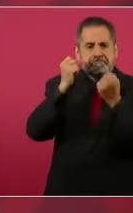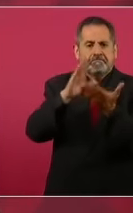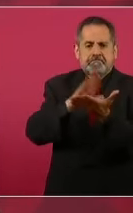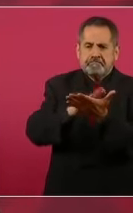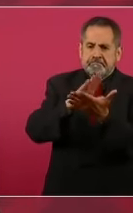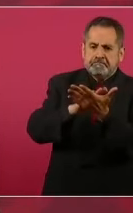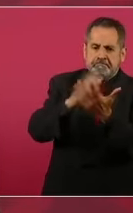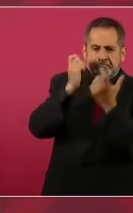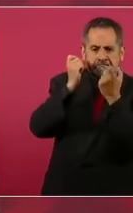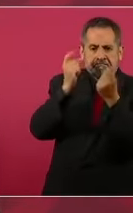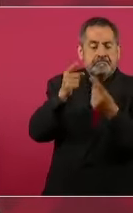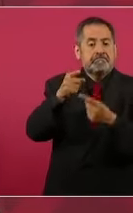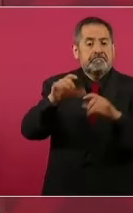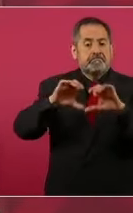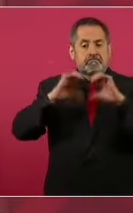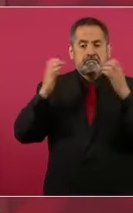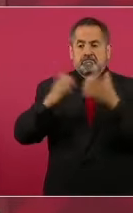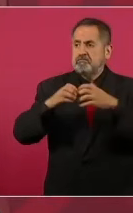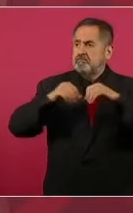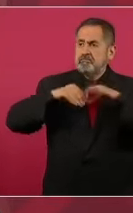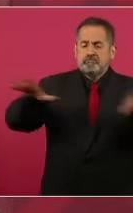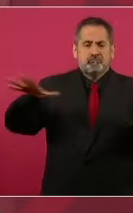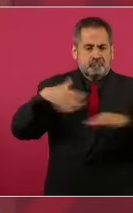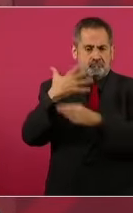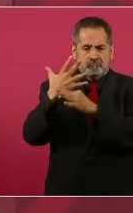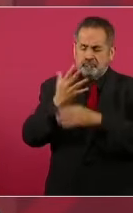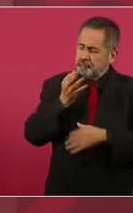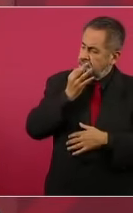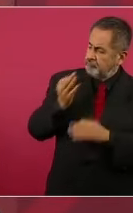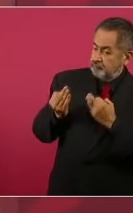en el Congreso, públicamente.